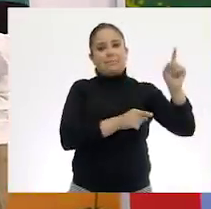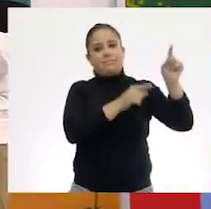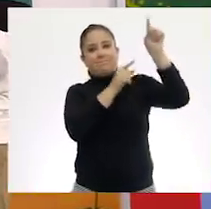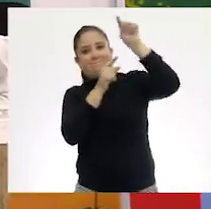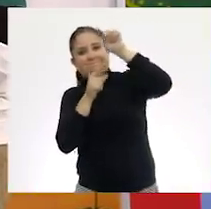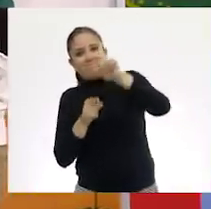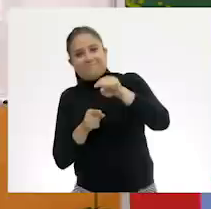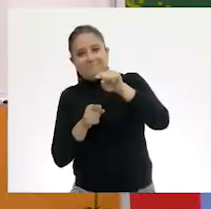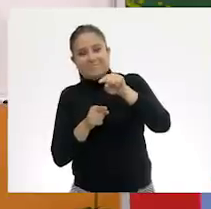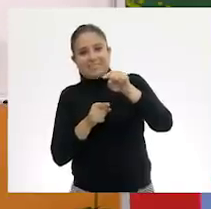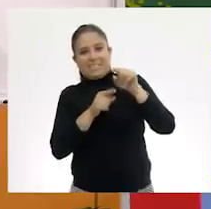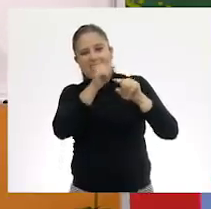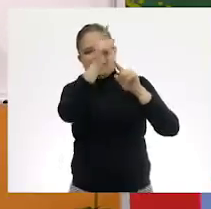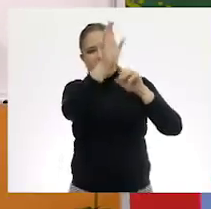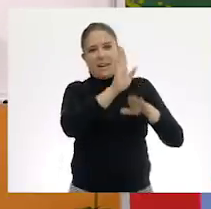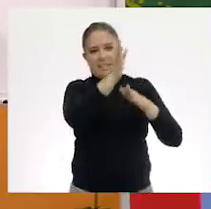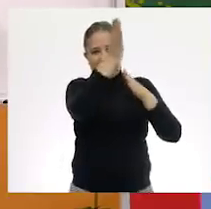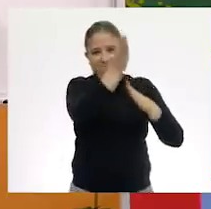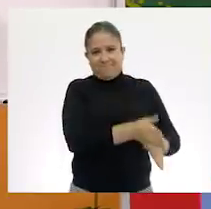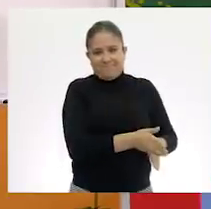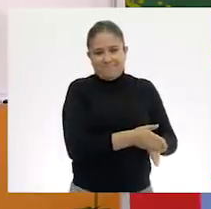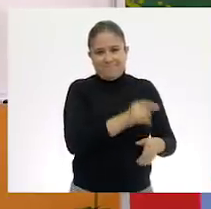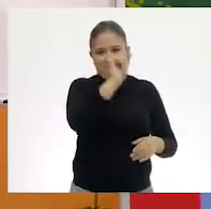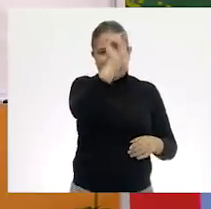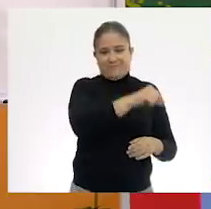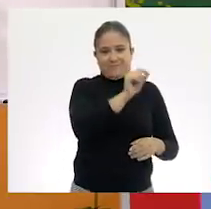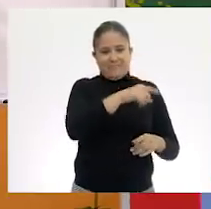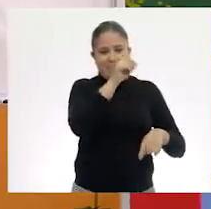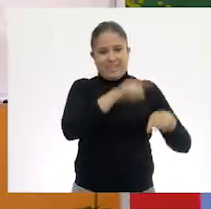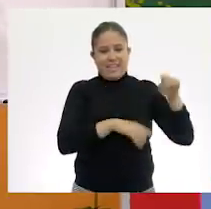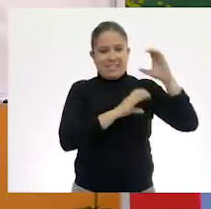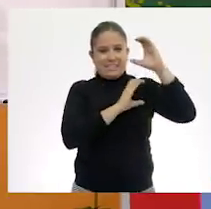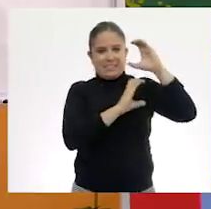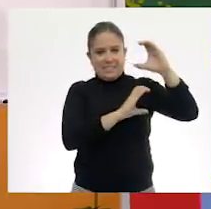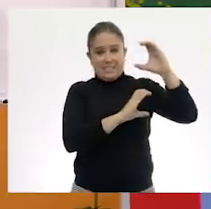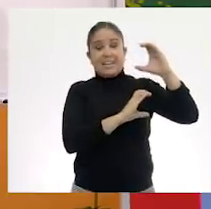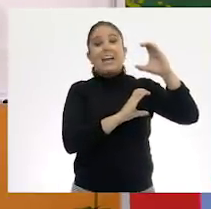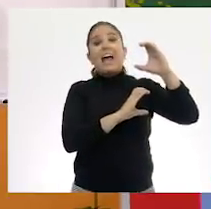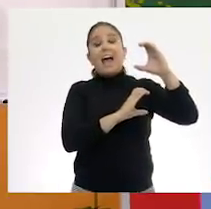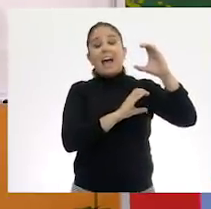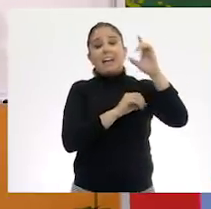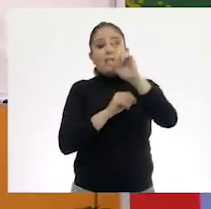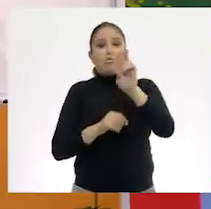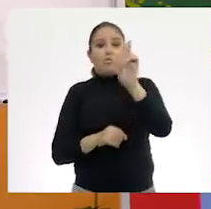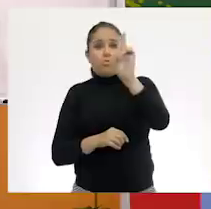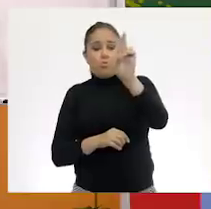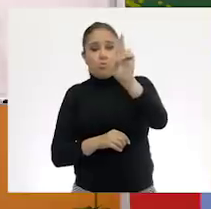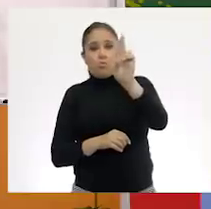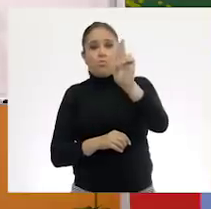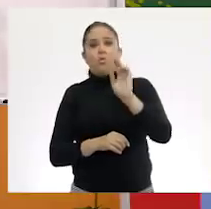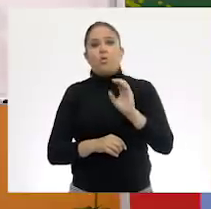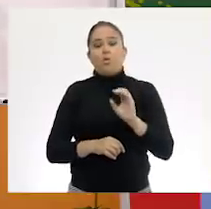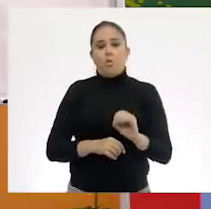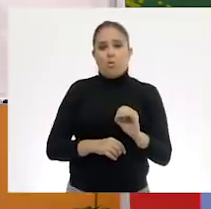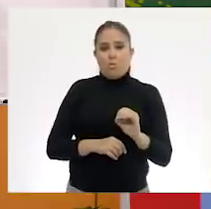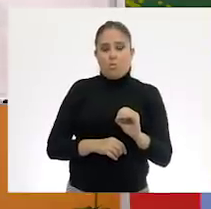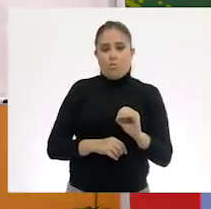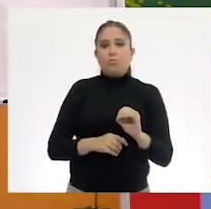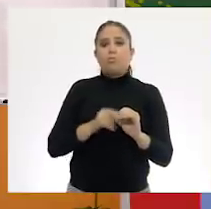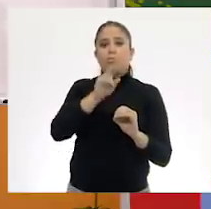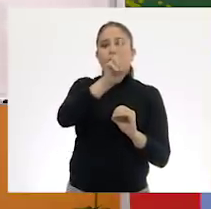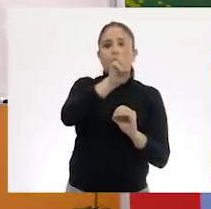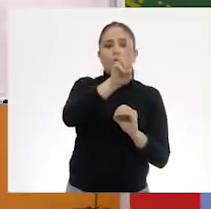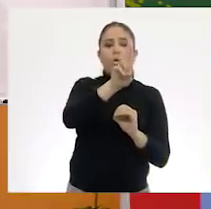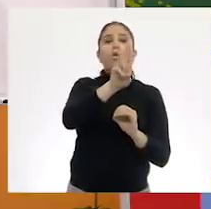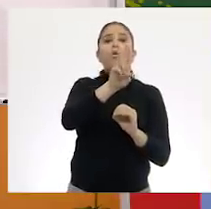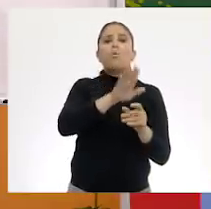como si la canceláramos tantito. Por ejemplo, yo le quito la C a cuaderno y me queda la U, y aquí me queda con colores la O. Y entonces